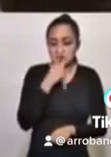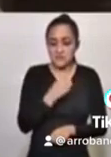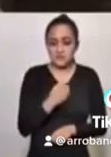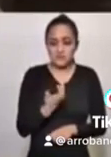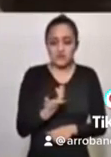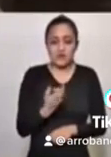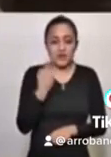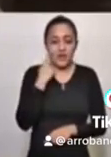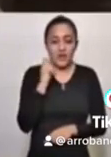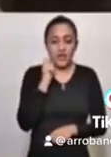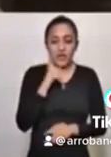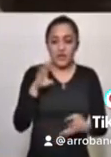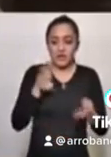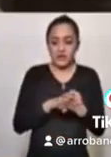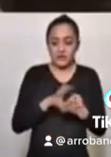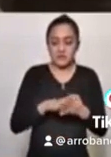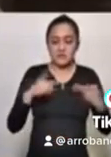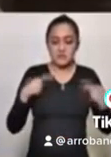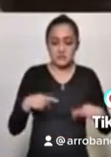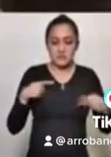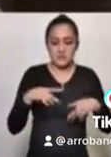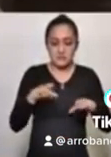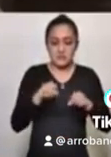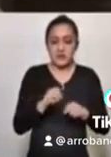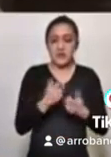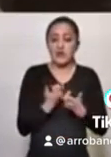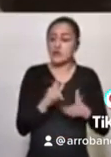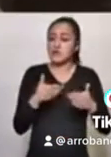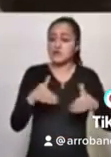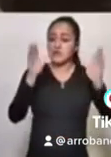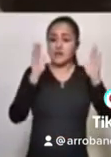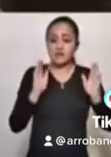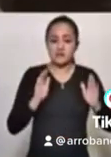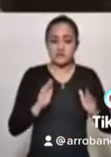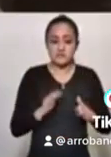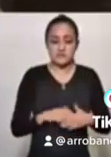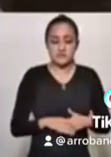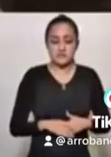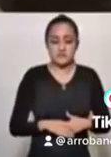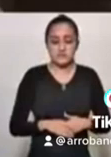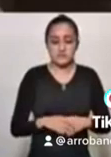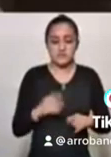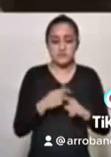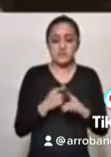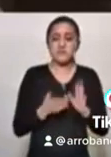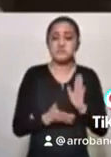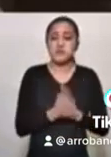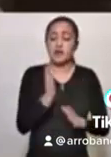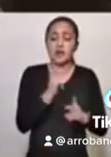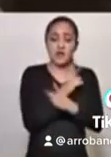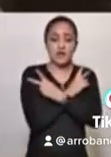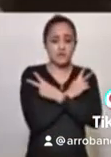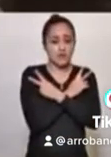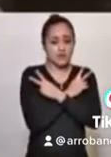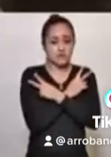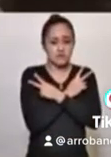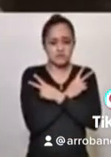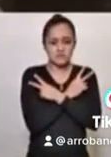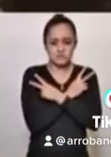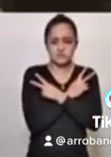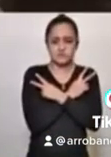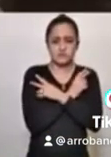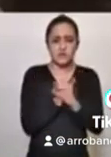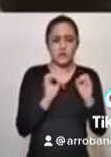algún detenido o detenidos puedan salir de vacaciones o